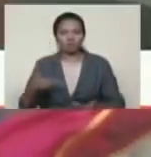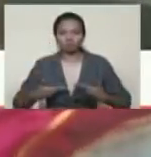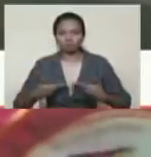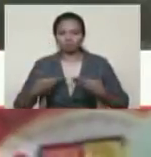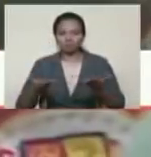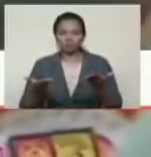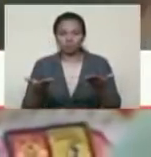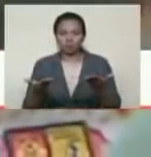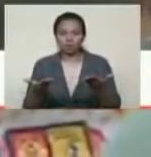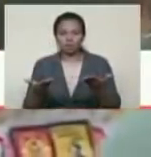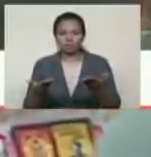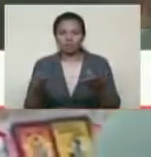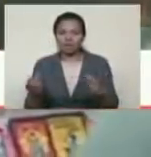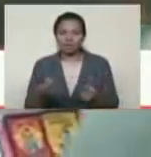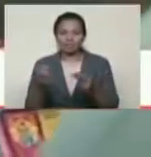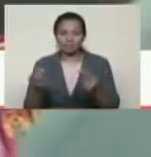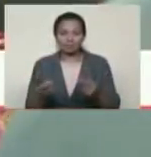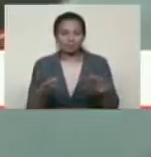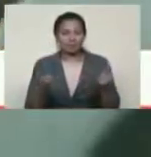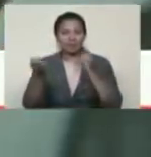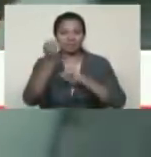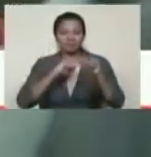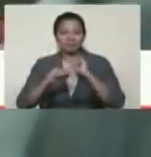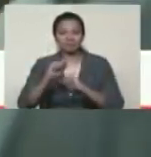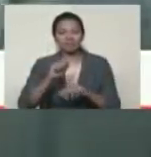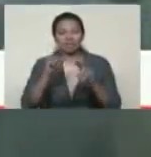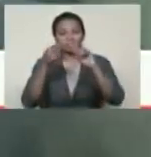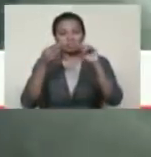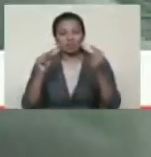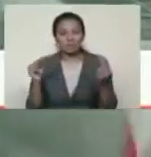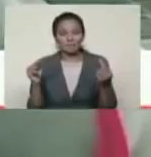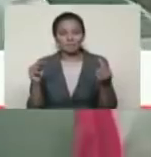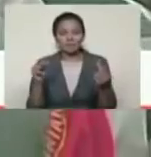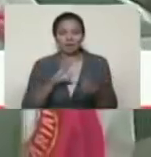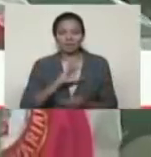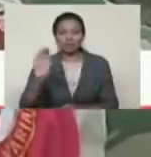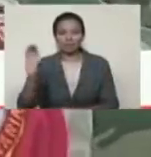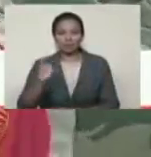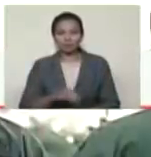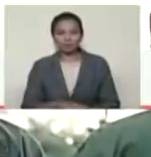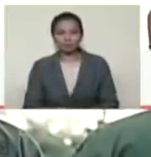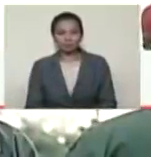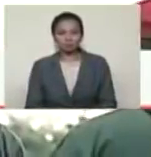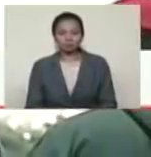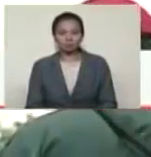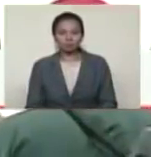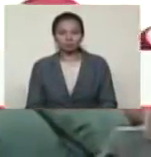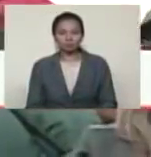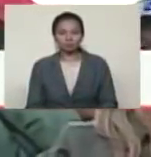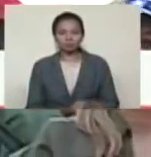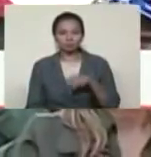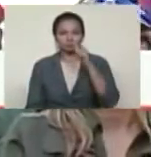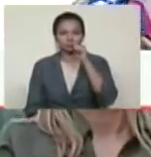dispuestas a activarse en defensa de la paz y de la patria.